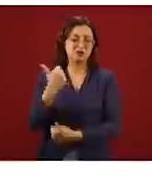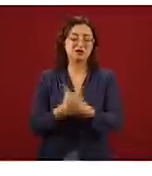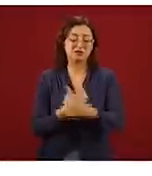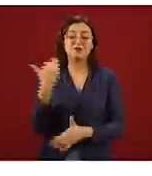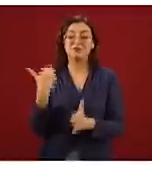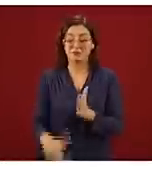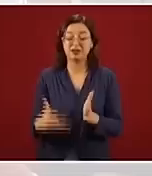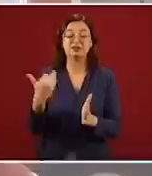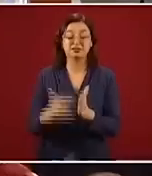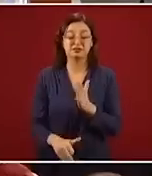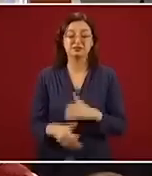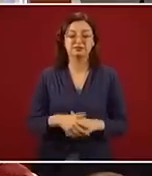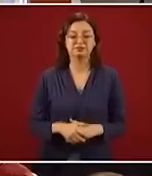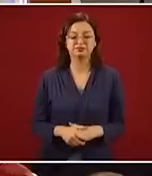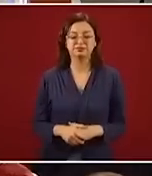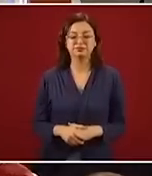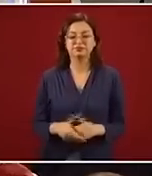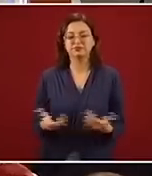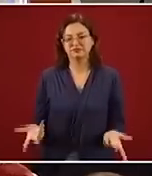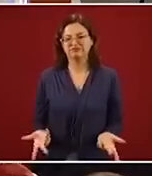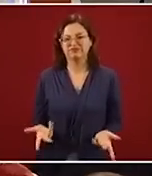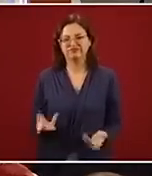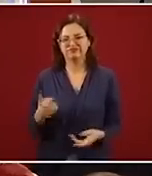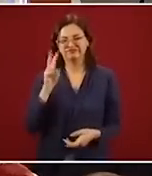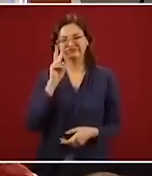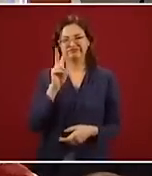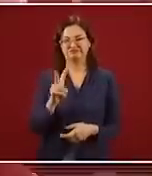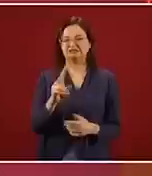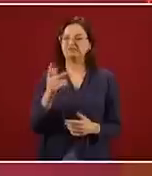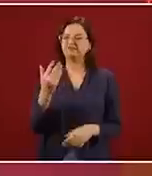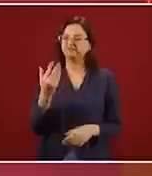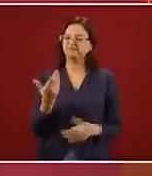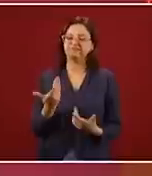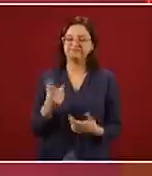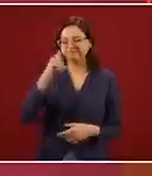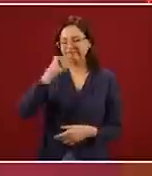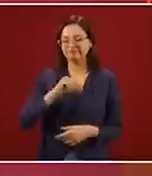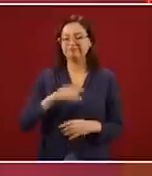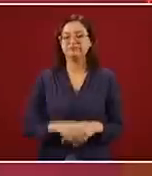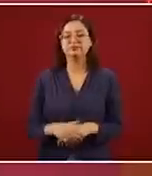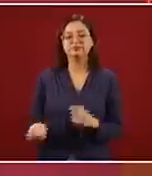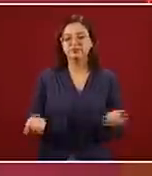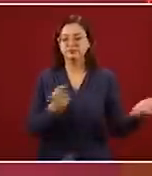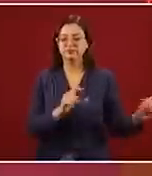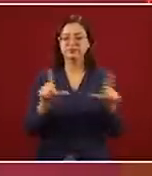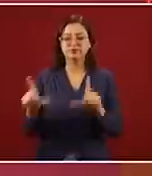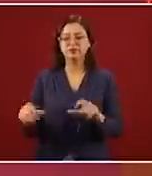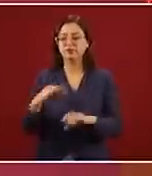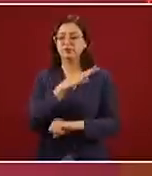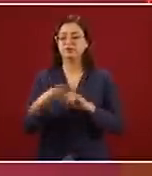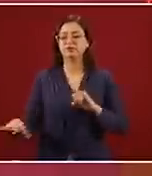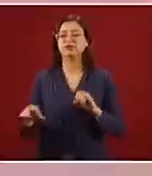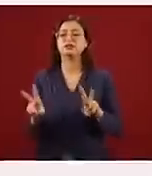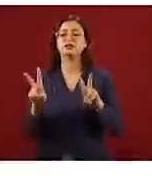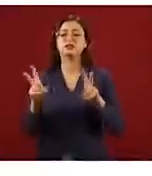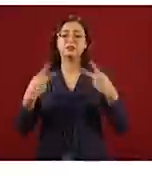que vemos esta importante insuficiencia. Y la última son personal de promoción de la salud. Este es un